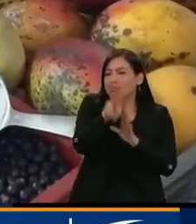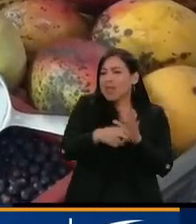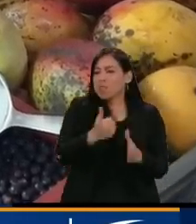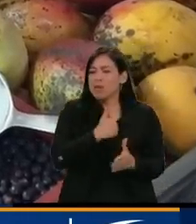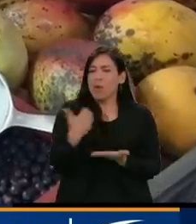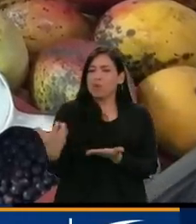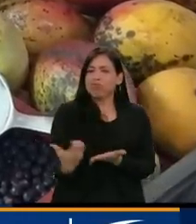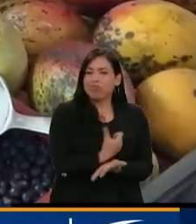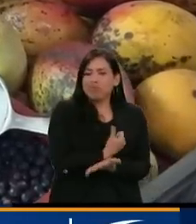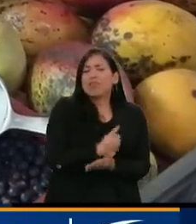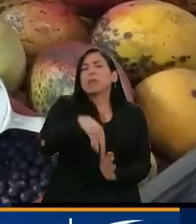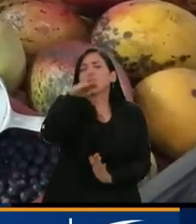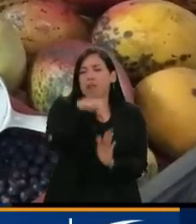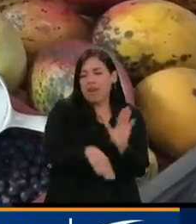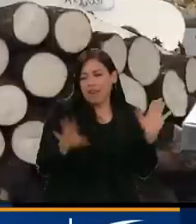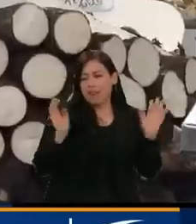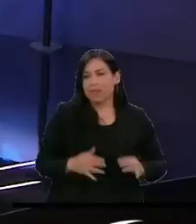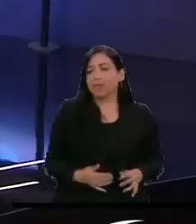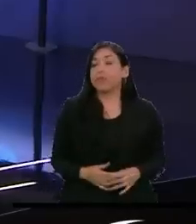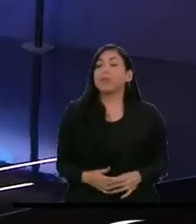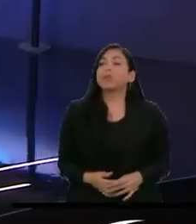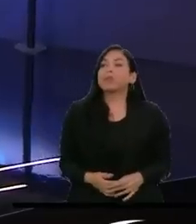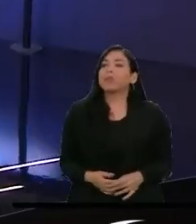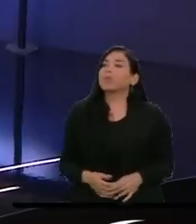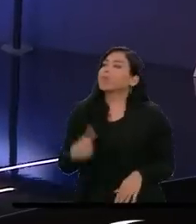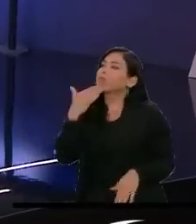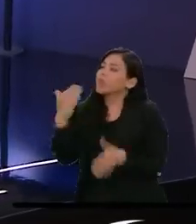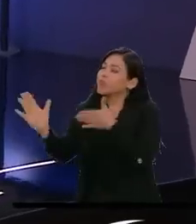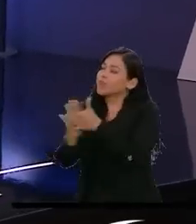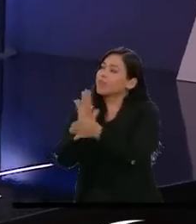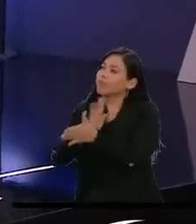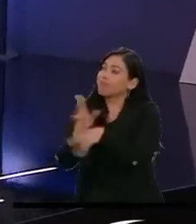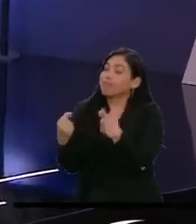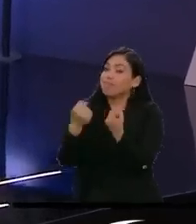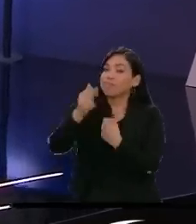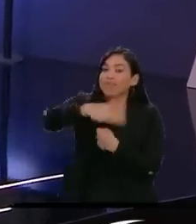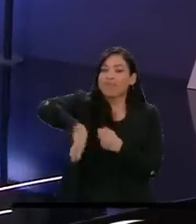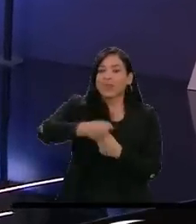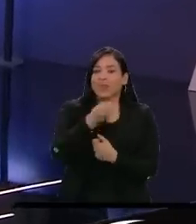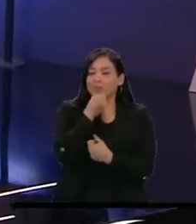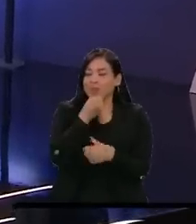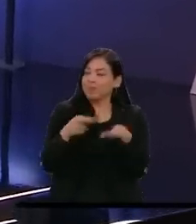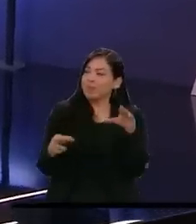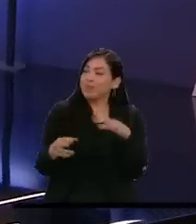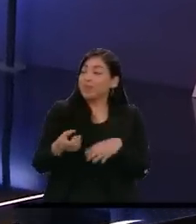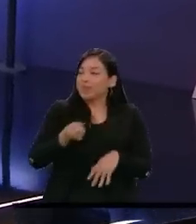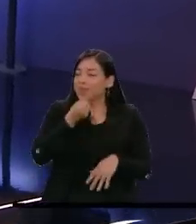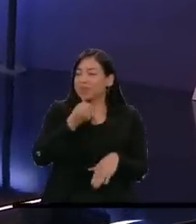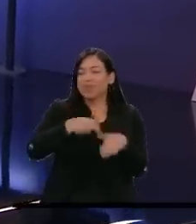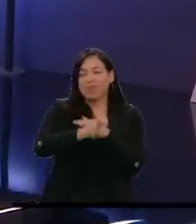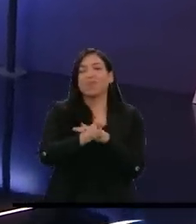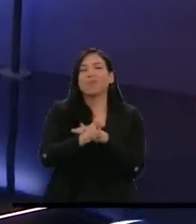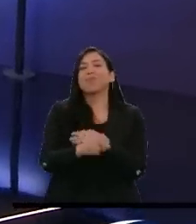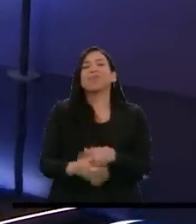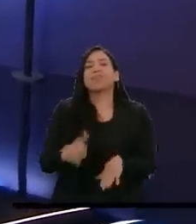la costa atlántica que en el centro del país. Camilo, pues muchas gracias por acompañarnos aquí en Noticias Caracol y por permitirnos